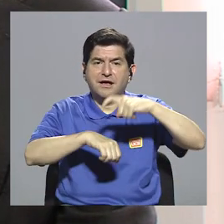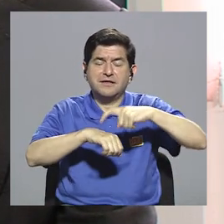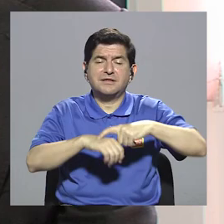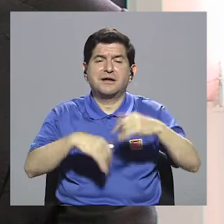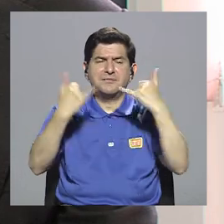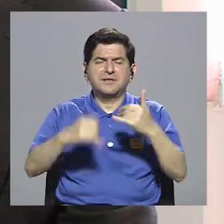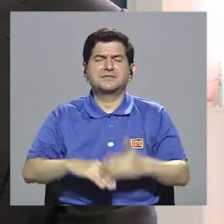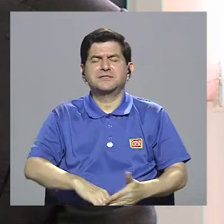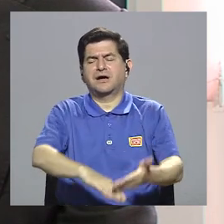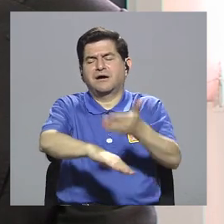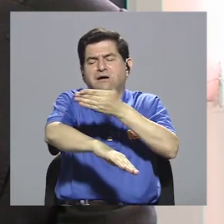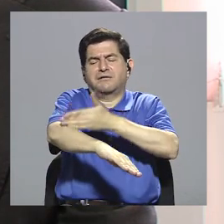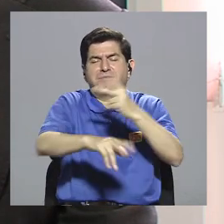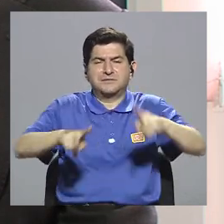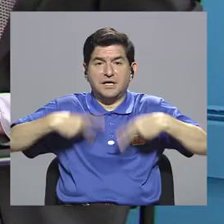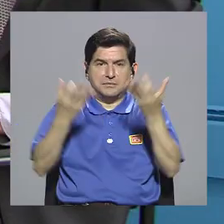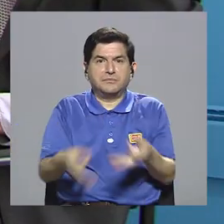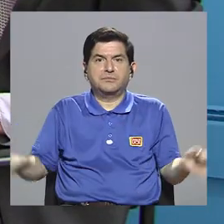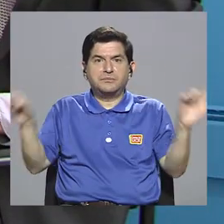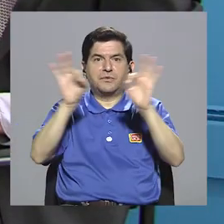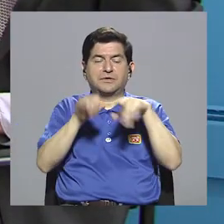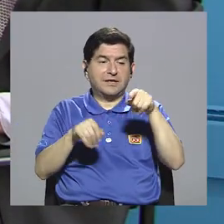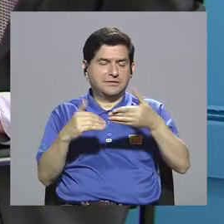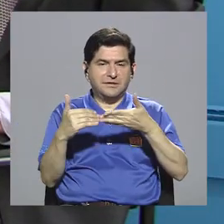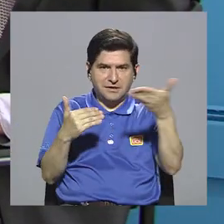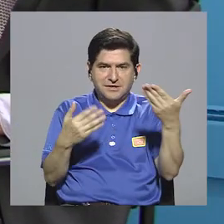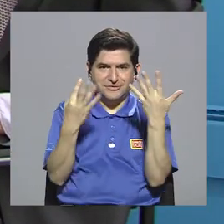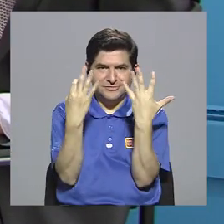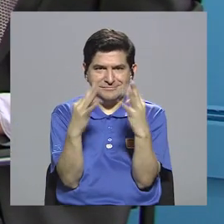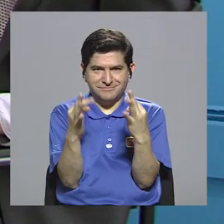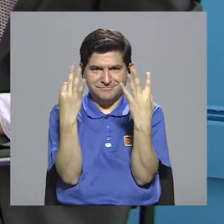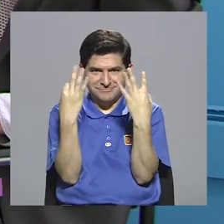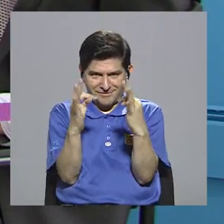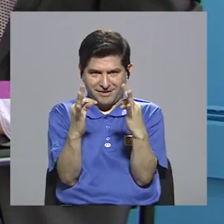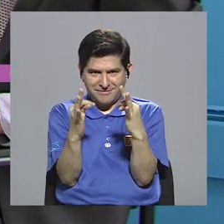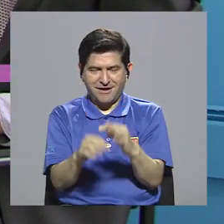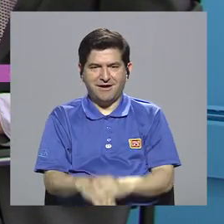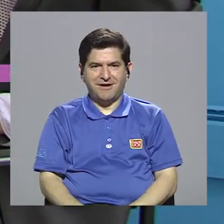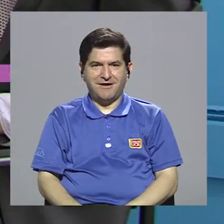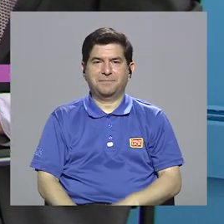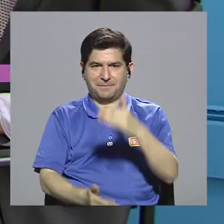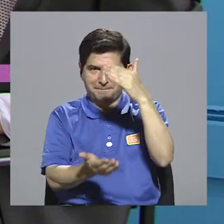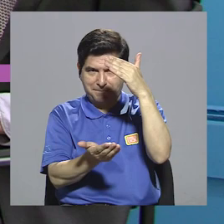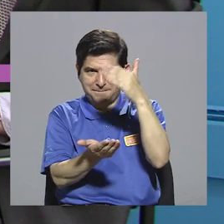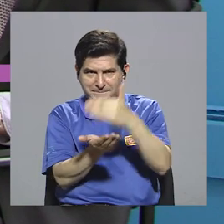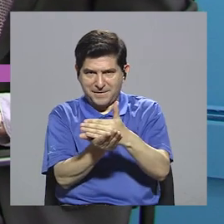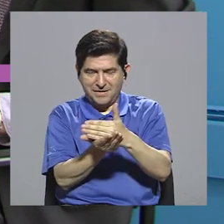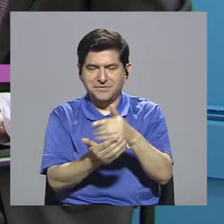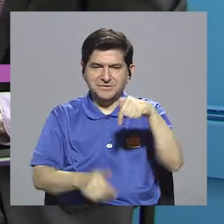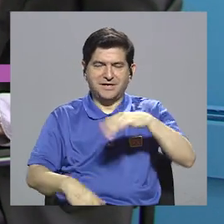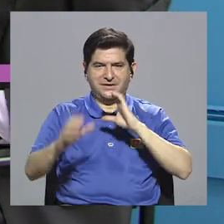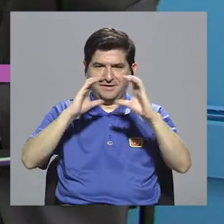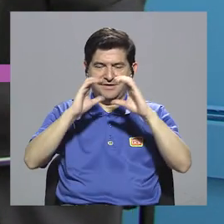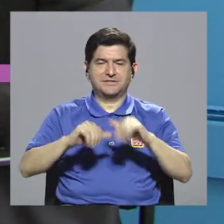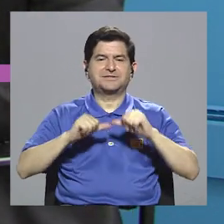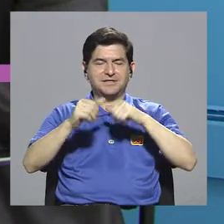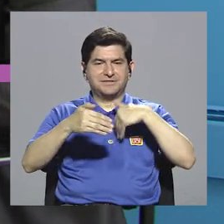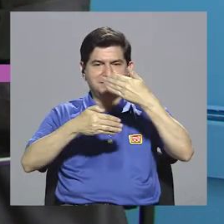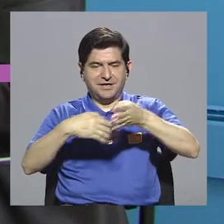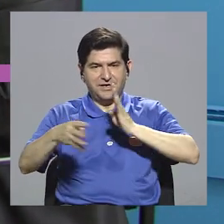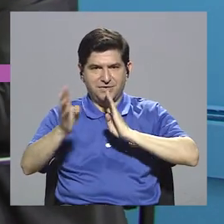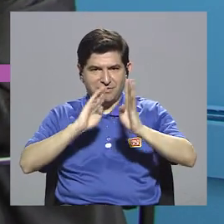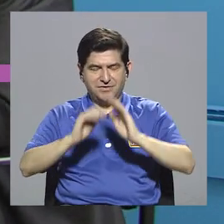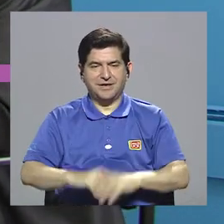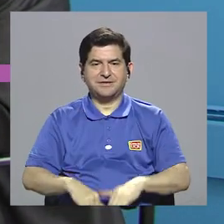la vida son clave y vamos a hacer una pequeña pausa en nuestra conversación vamos a seguir conversando en nuestro siguiente segmento